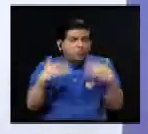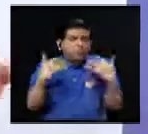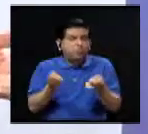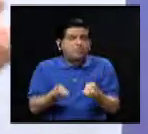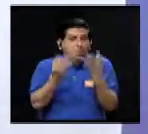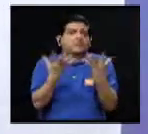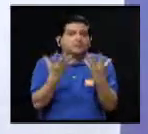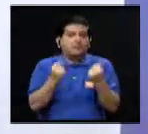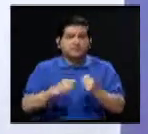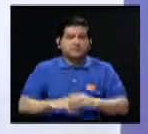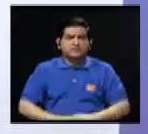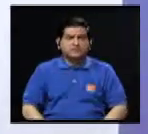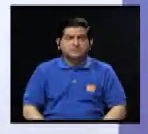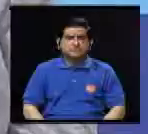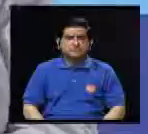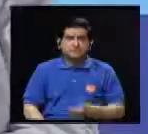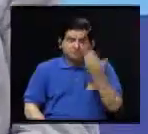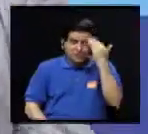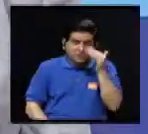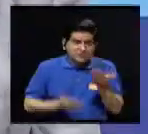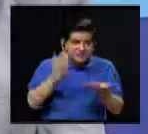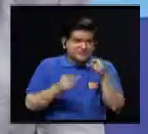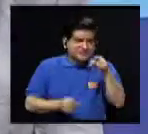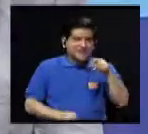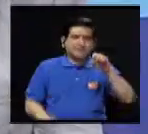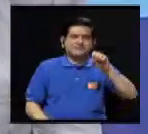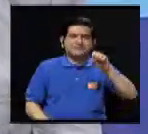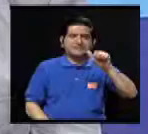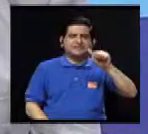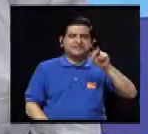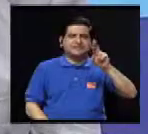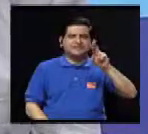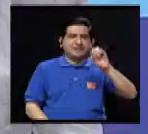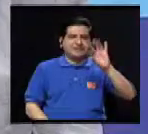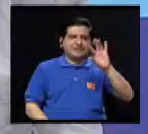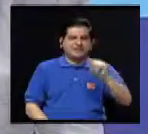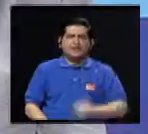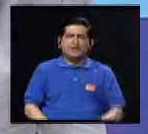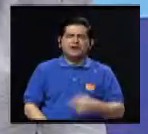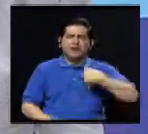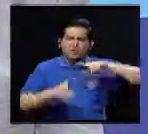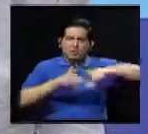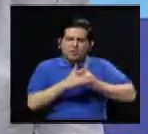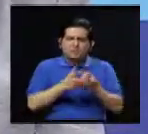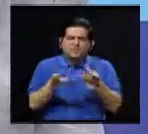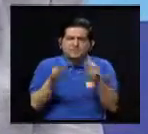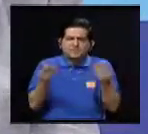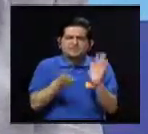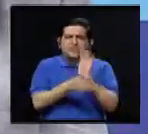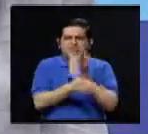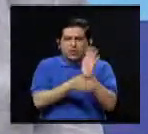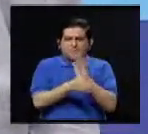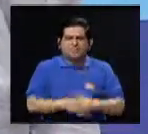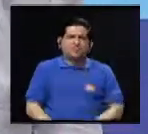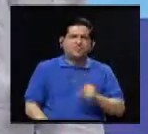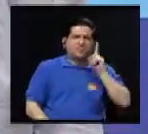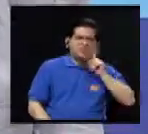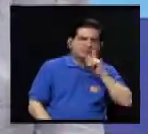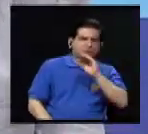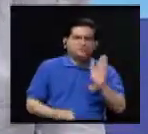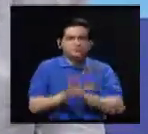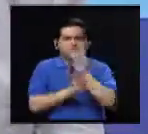cosas. Entonces, Sarita. Sarita, dicen que cuando uno empieza una producción, una película, ficción o